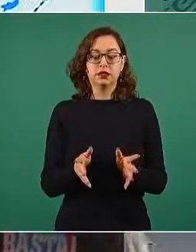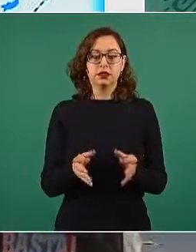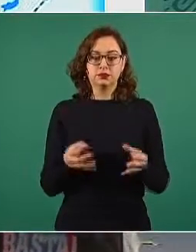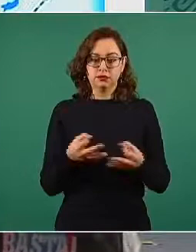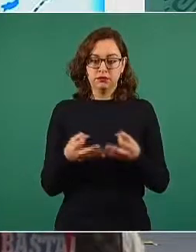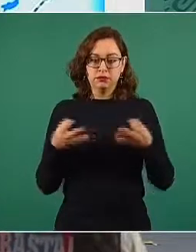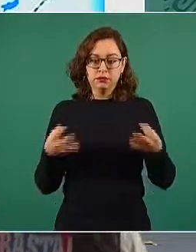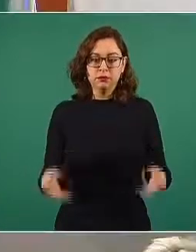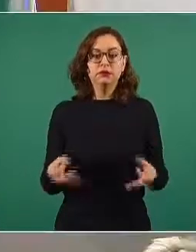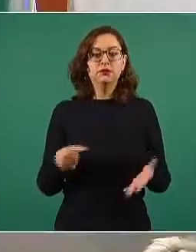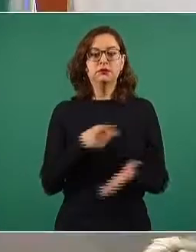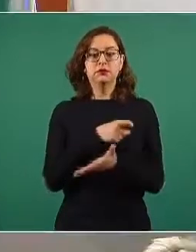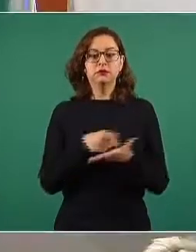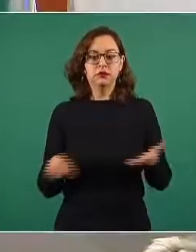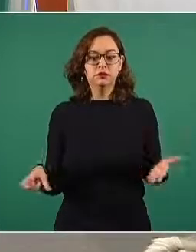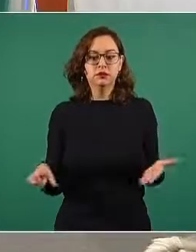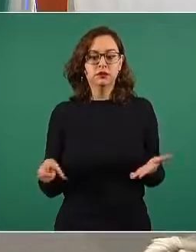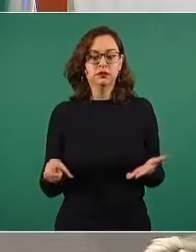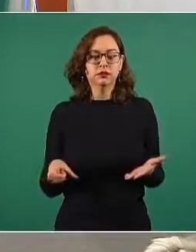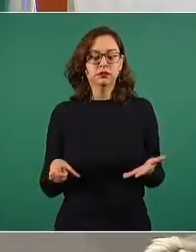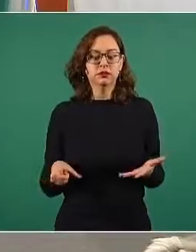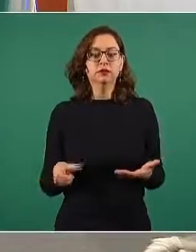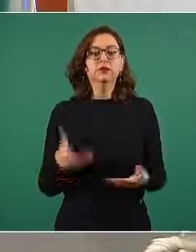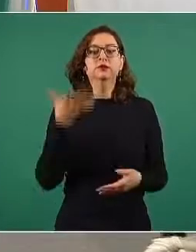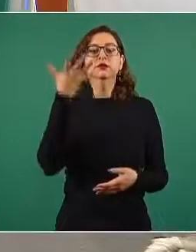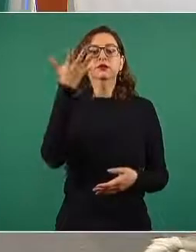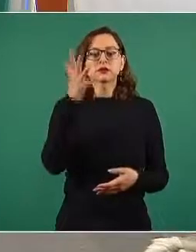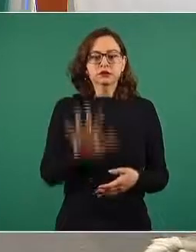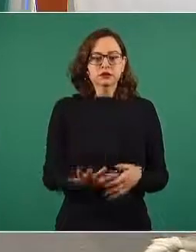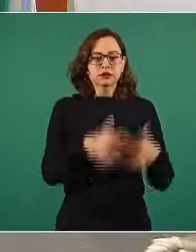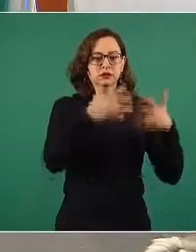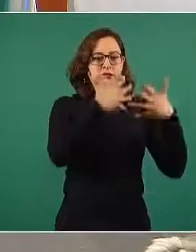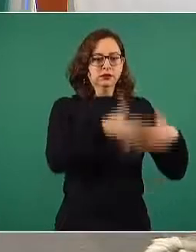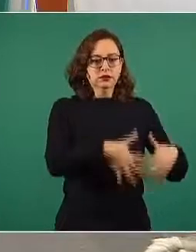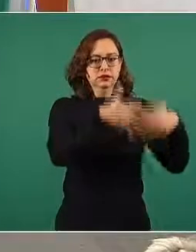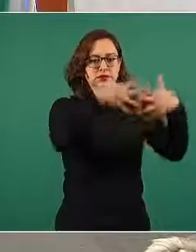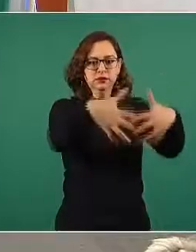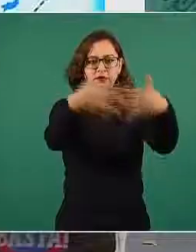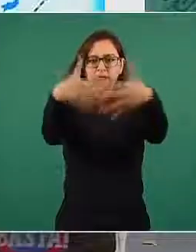terrenos, 10 parques industriales aquí.